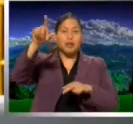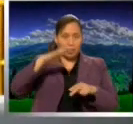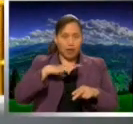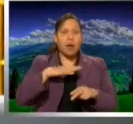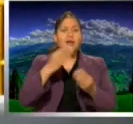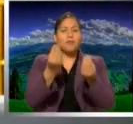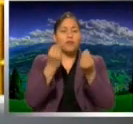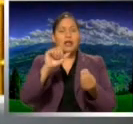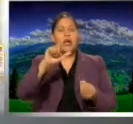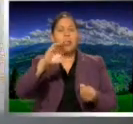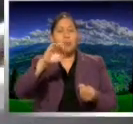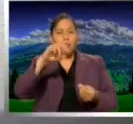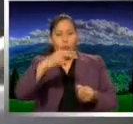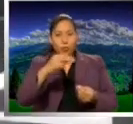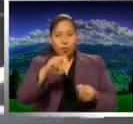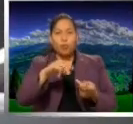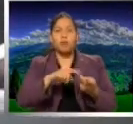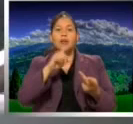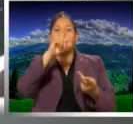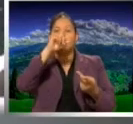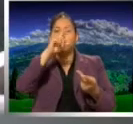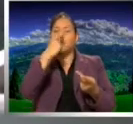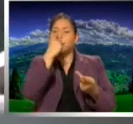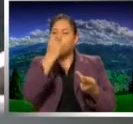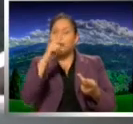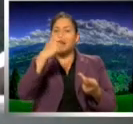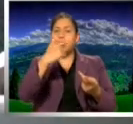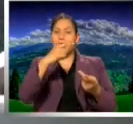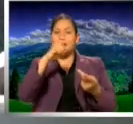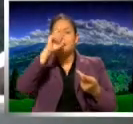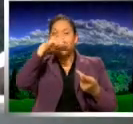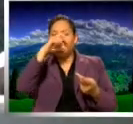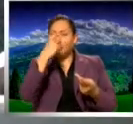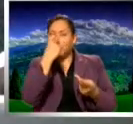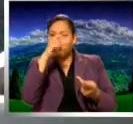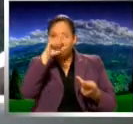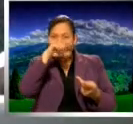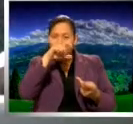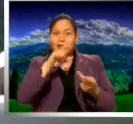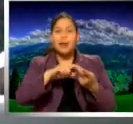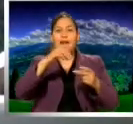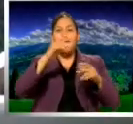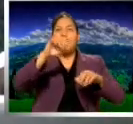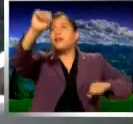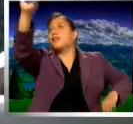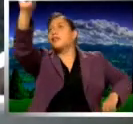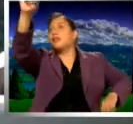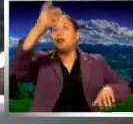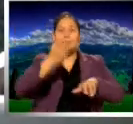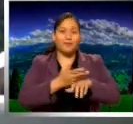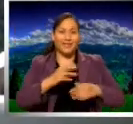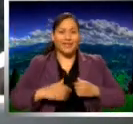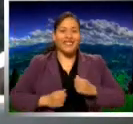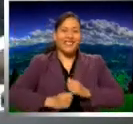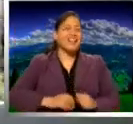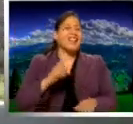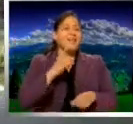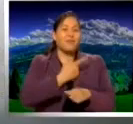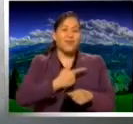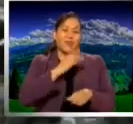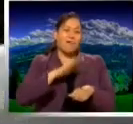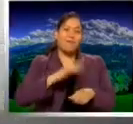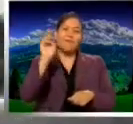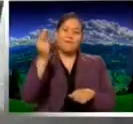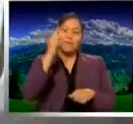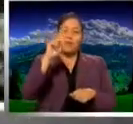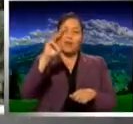Contreras muchísimos halcones, hay gavilanes. O las águilas. Hay águilas, hay Pero pájaros las carpinteros. de la América, Juan. A mí me gustan más los pumas,